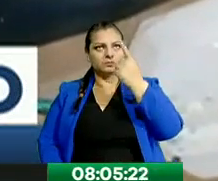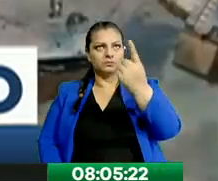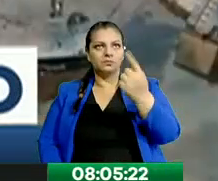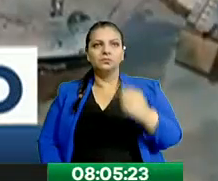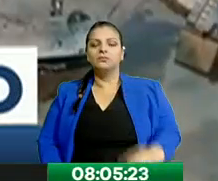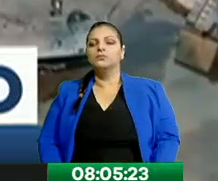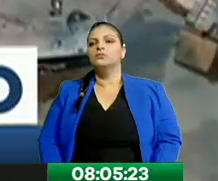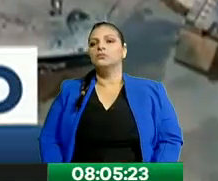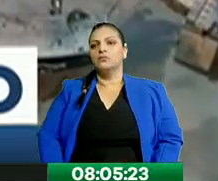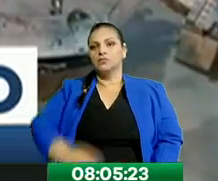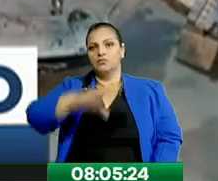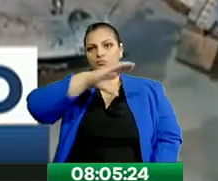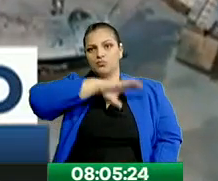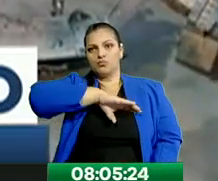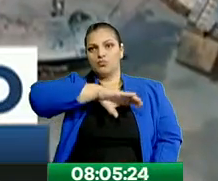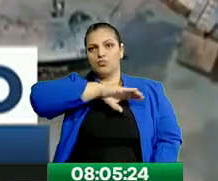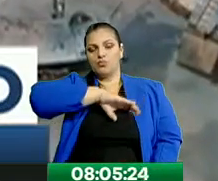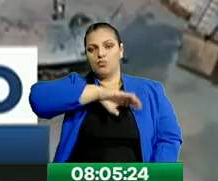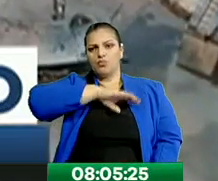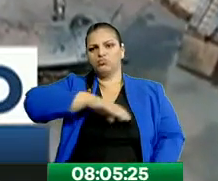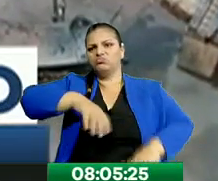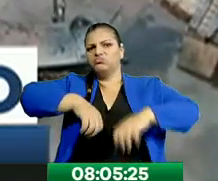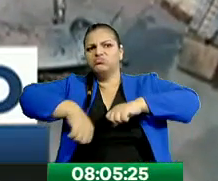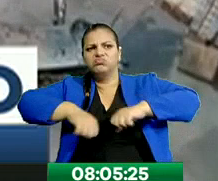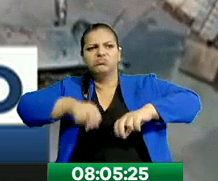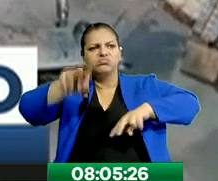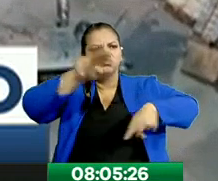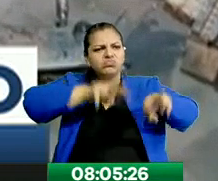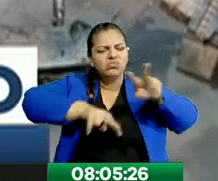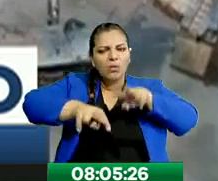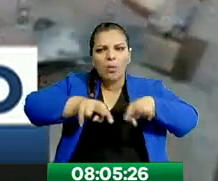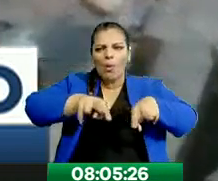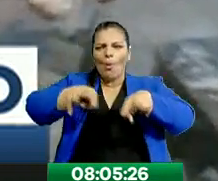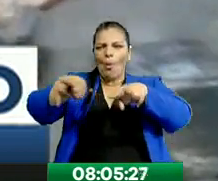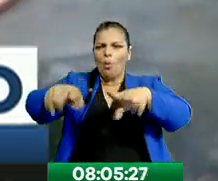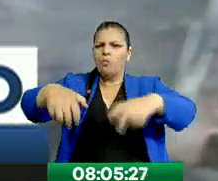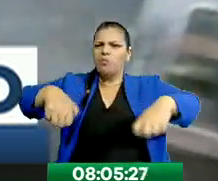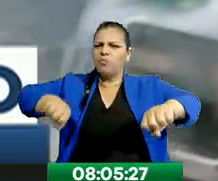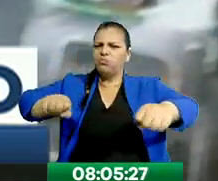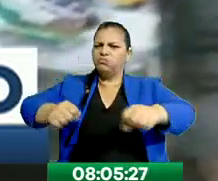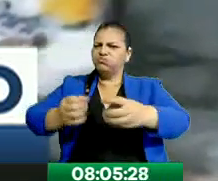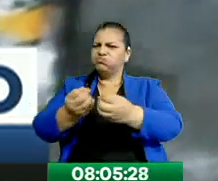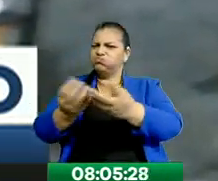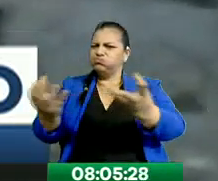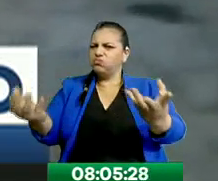El lugar allanaron motos de dudosa procedencia.